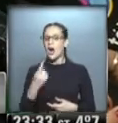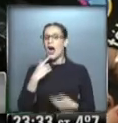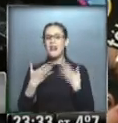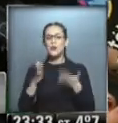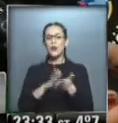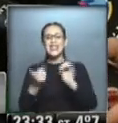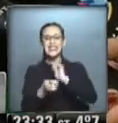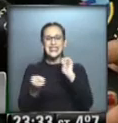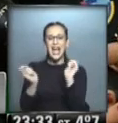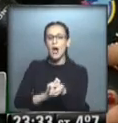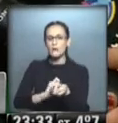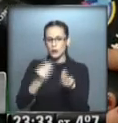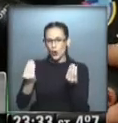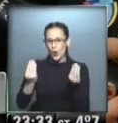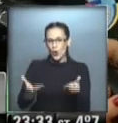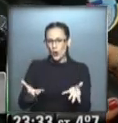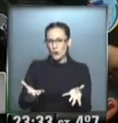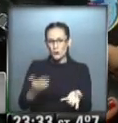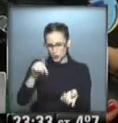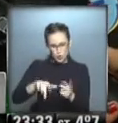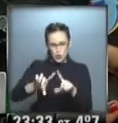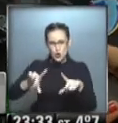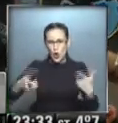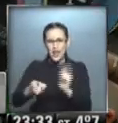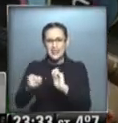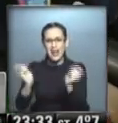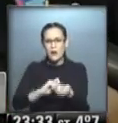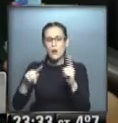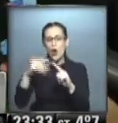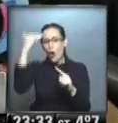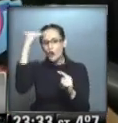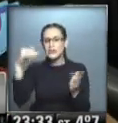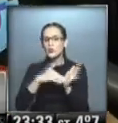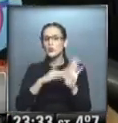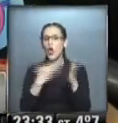dónde está escrito la palabra transición en la Constitución Nacional? Tomamos,